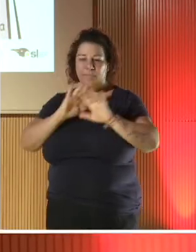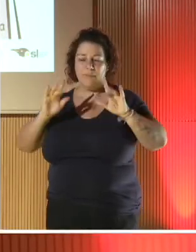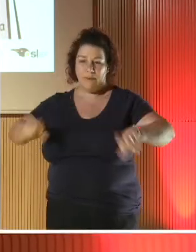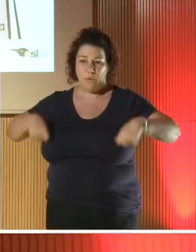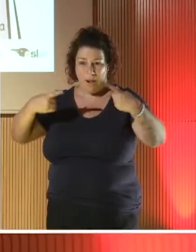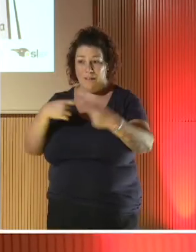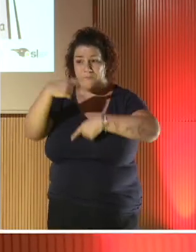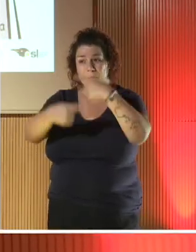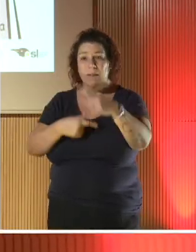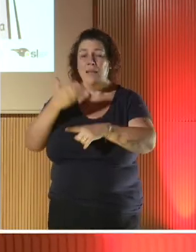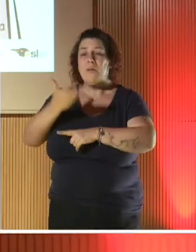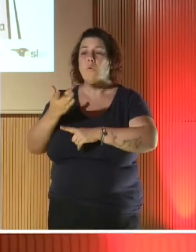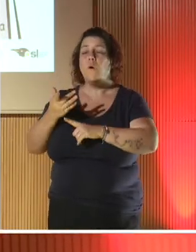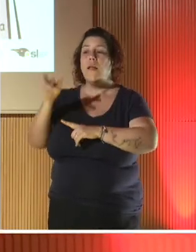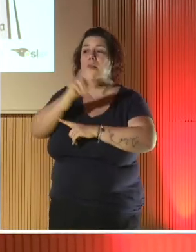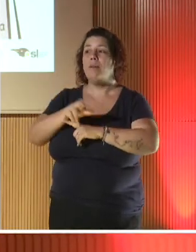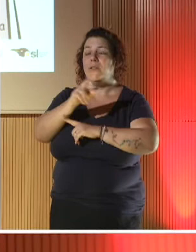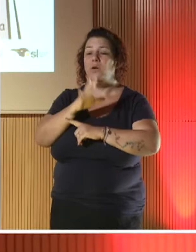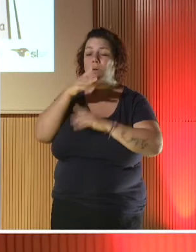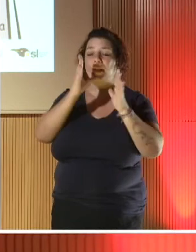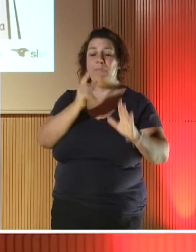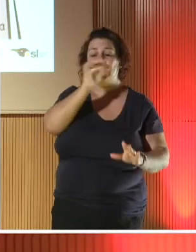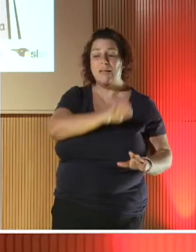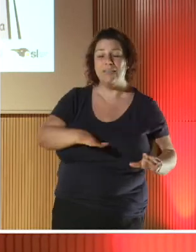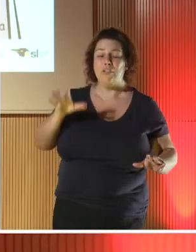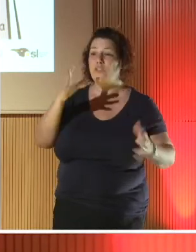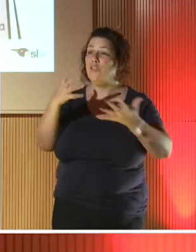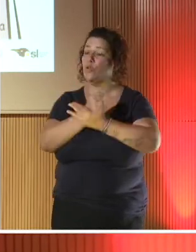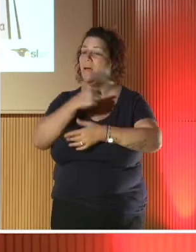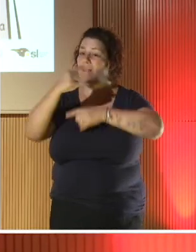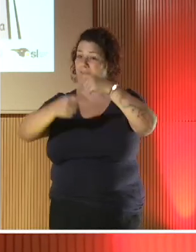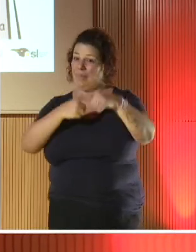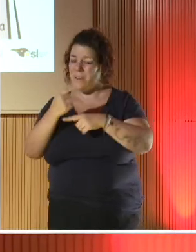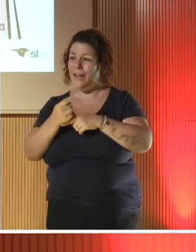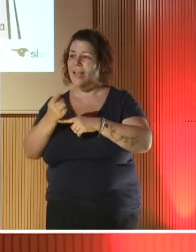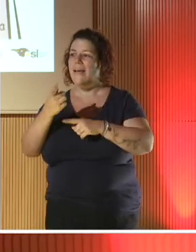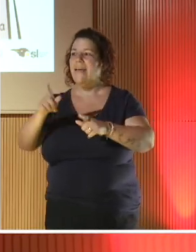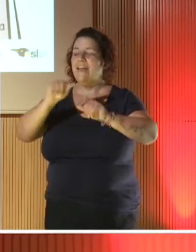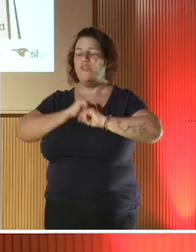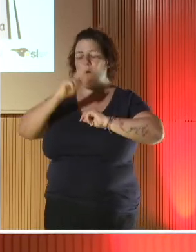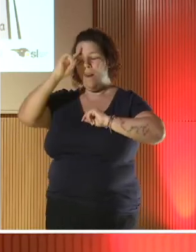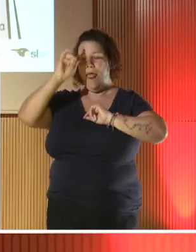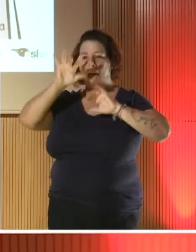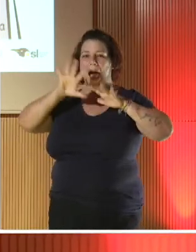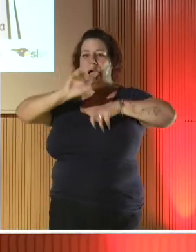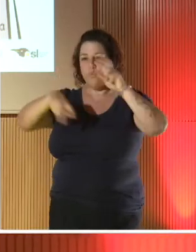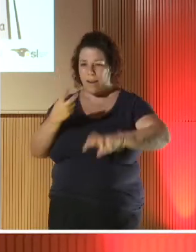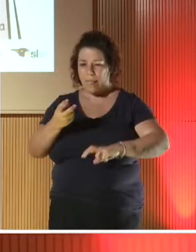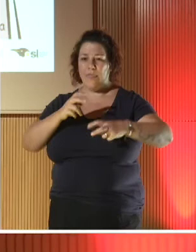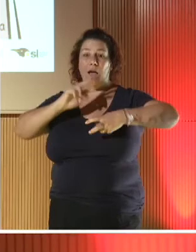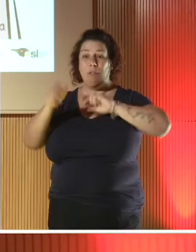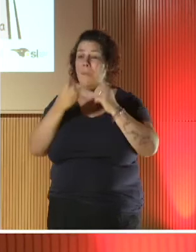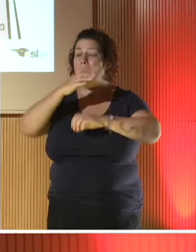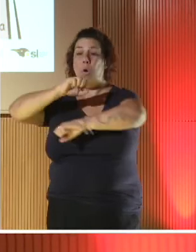os insisto, no es la terapeuta del niño, sino de toda la familia. Y nos hacen esta actualización mejor todavía que la